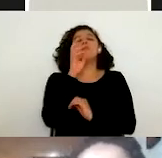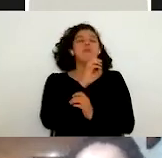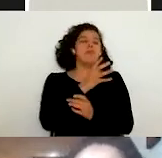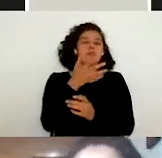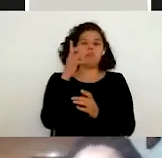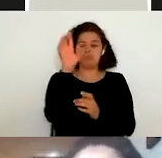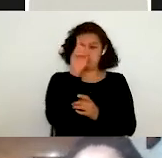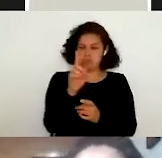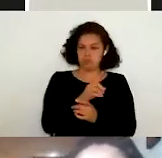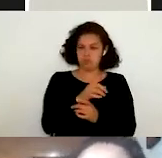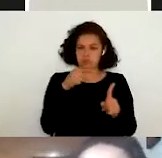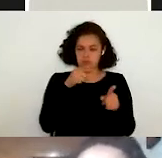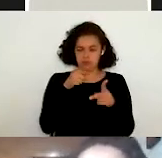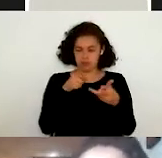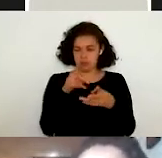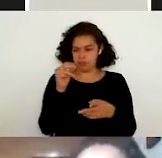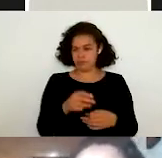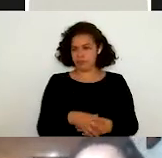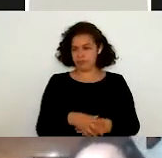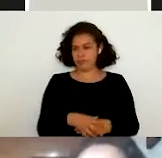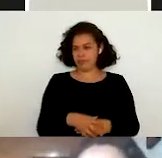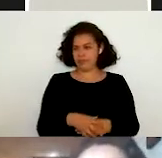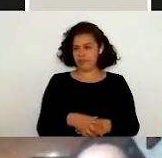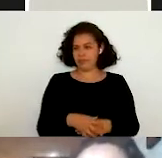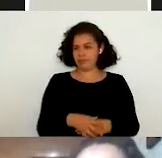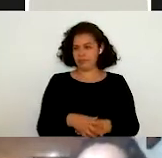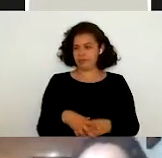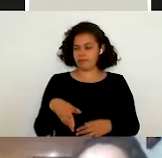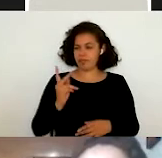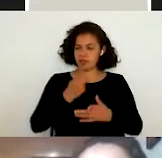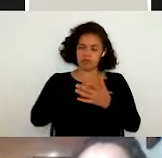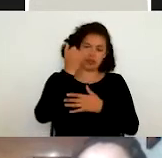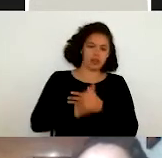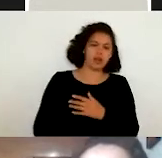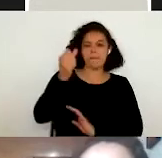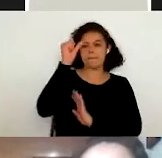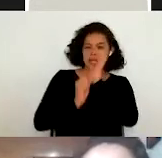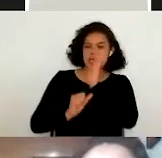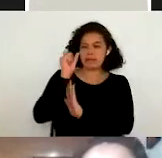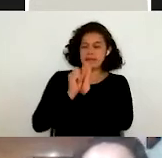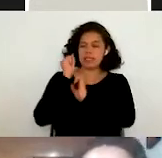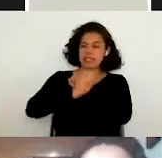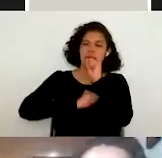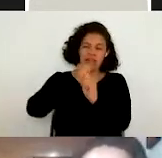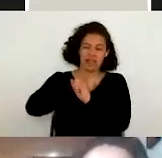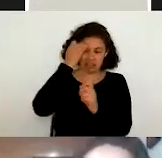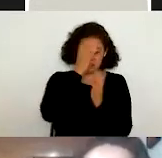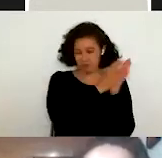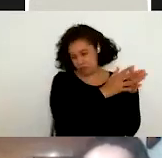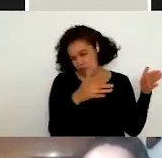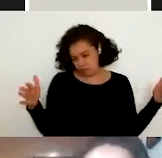interrogación o preguntas directas. Pero si el proyecto es de larga duración, ¿no? Si dura meses, si dura años, entonces